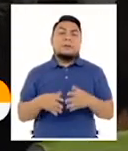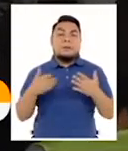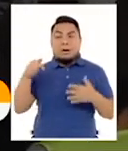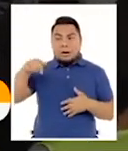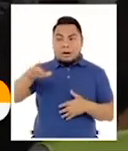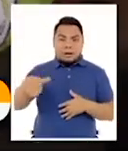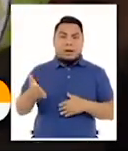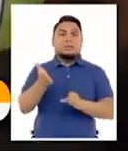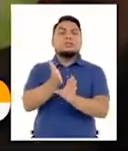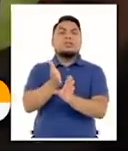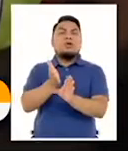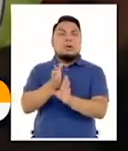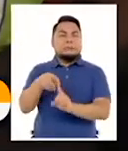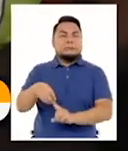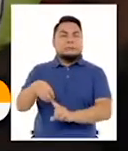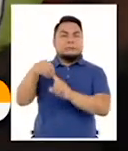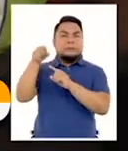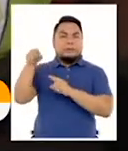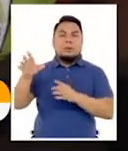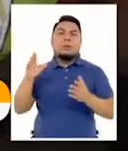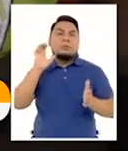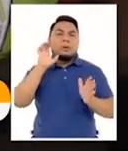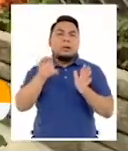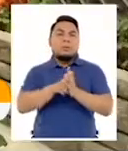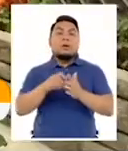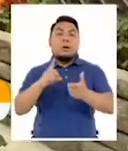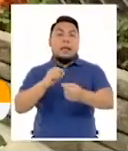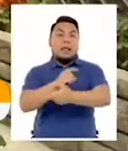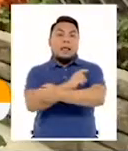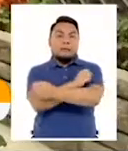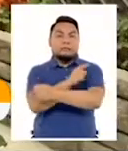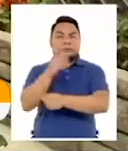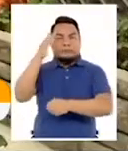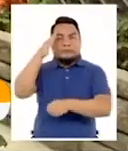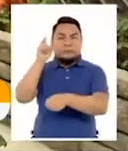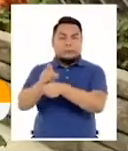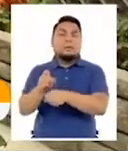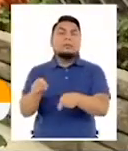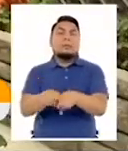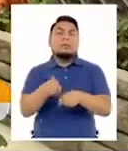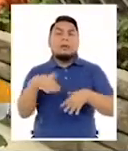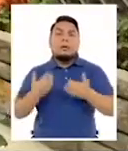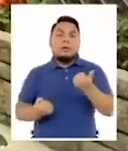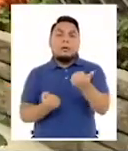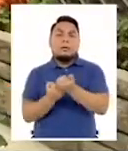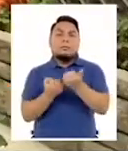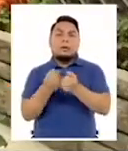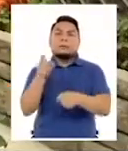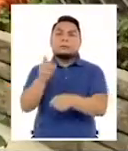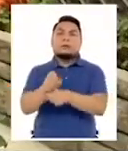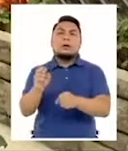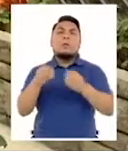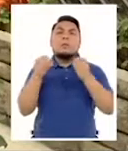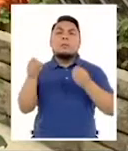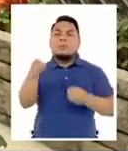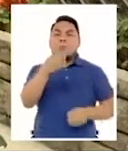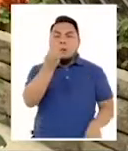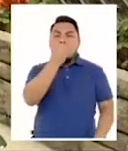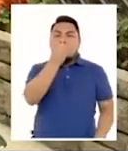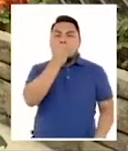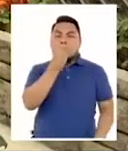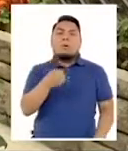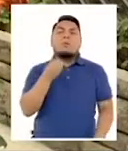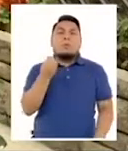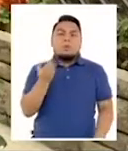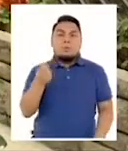Tenemos una psicóloga especializada en cáncer y después tratamos también de darles un soporte en enseñarles cómo es que deben alimentarse